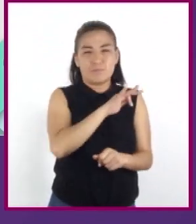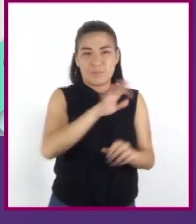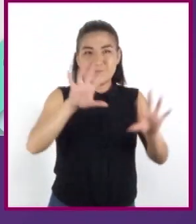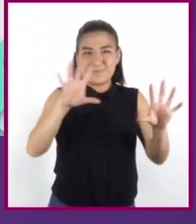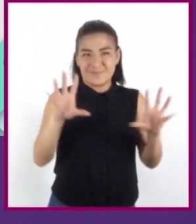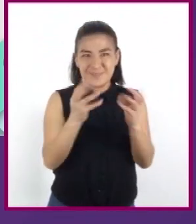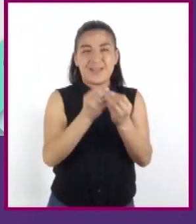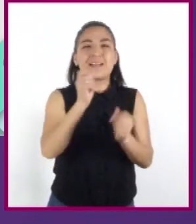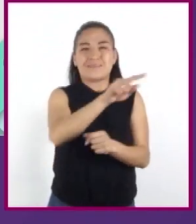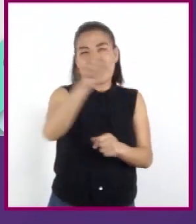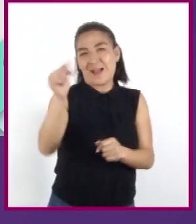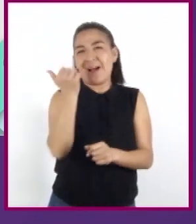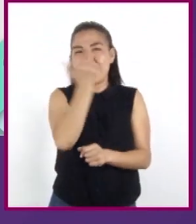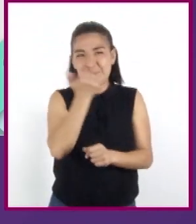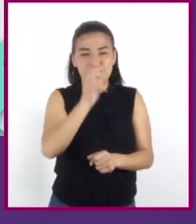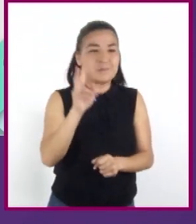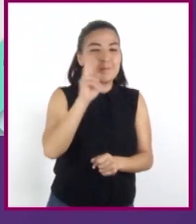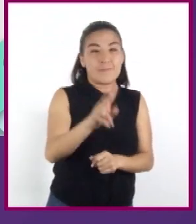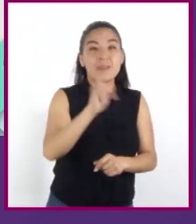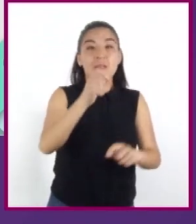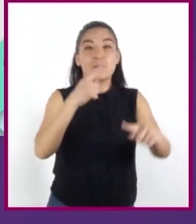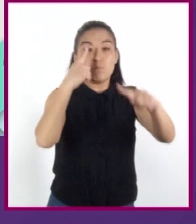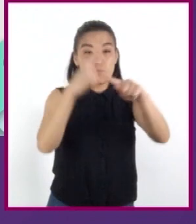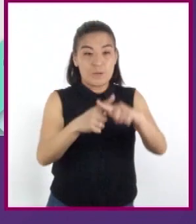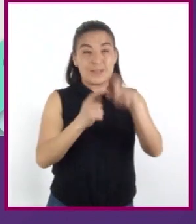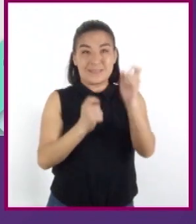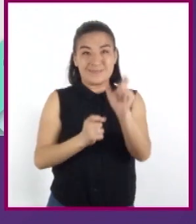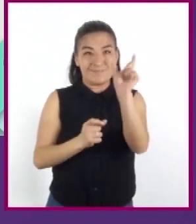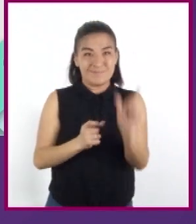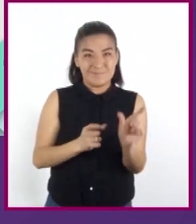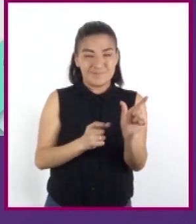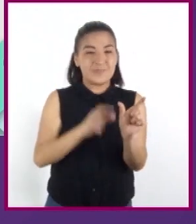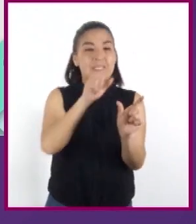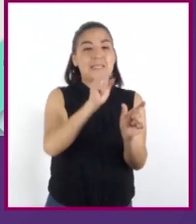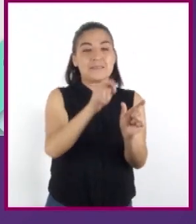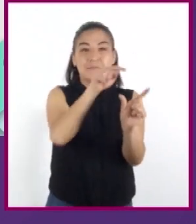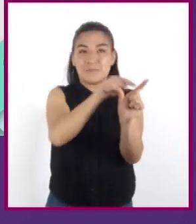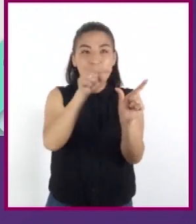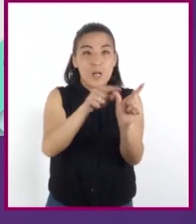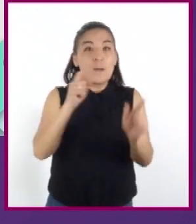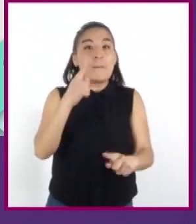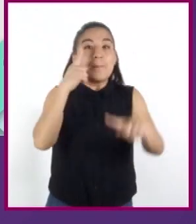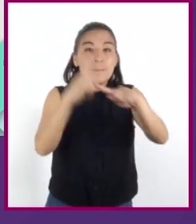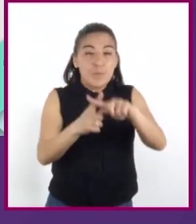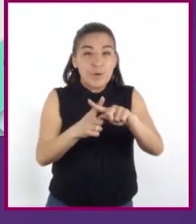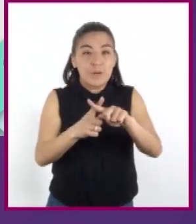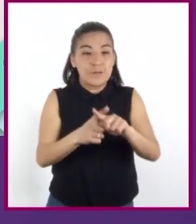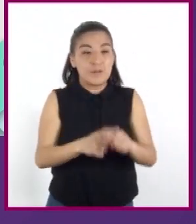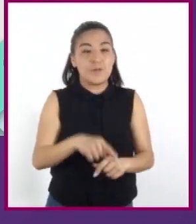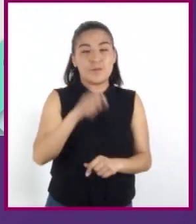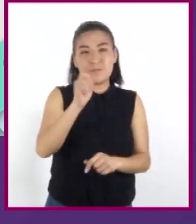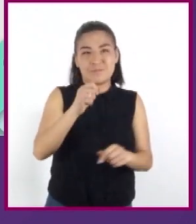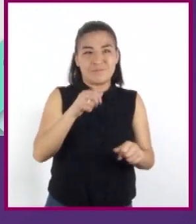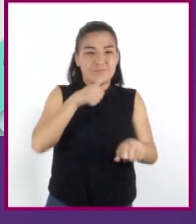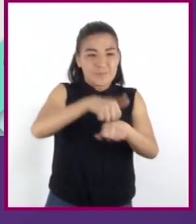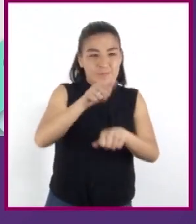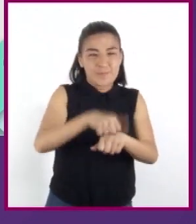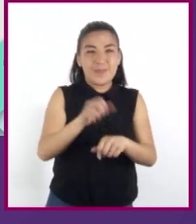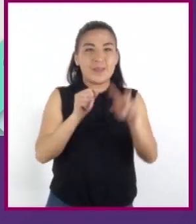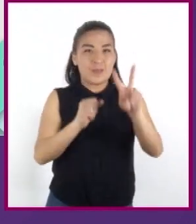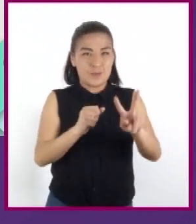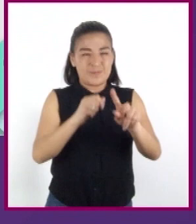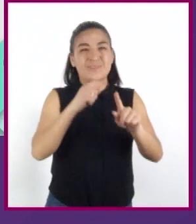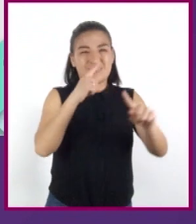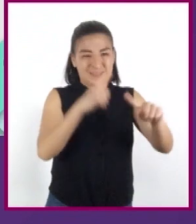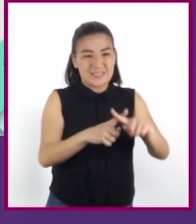hacer, alumnas y alumnos, es multiplicar estos dos términos. Recuerden que al multiplicar dos términos algebraicos,